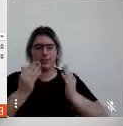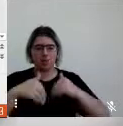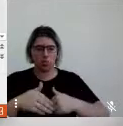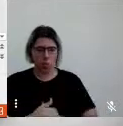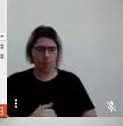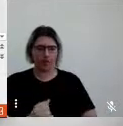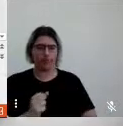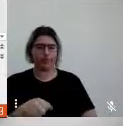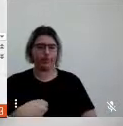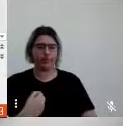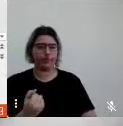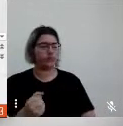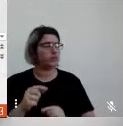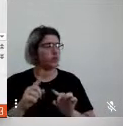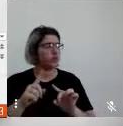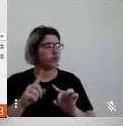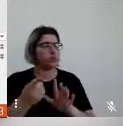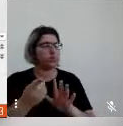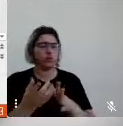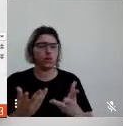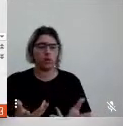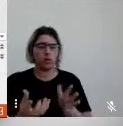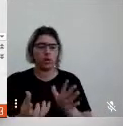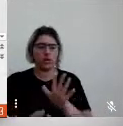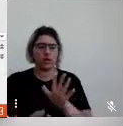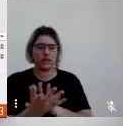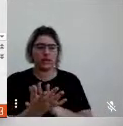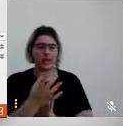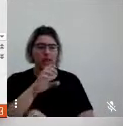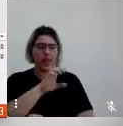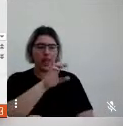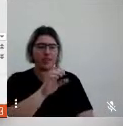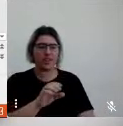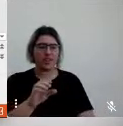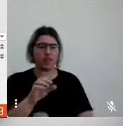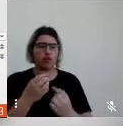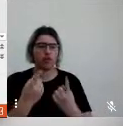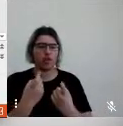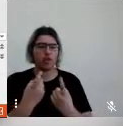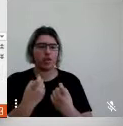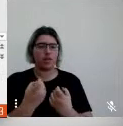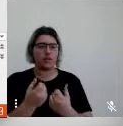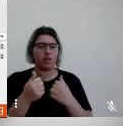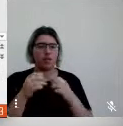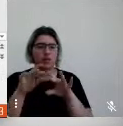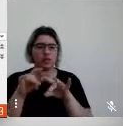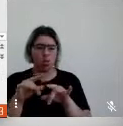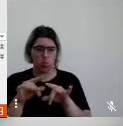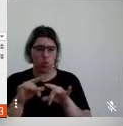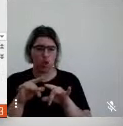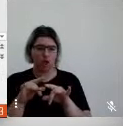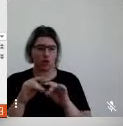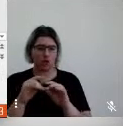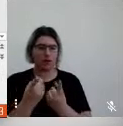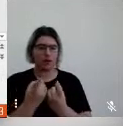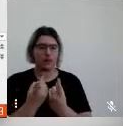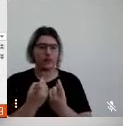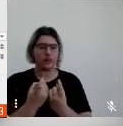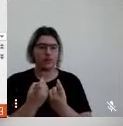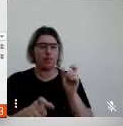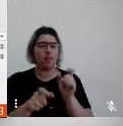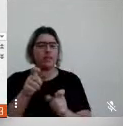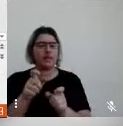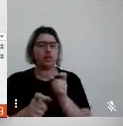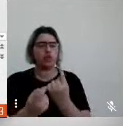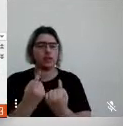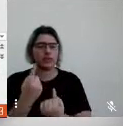que nuestro intestino necesite consumir más azúcares. Hay personas